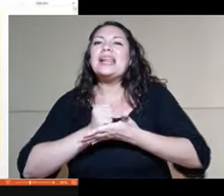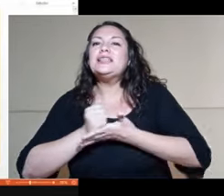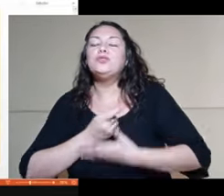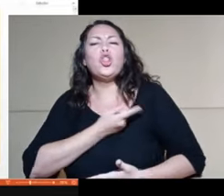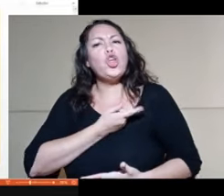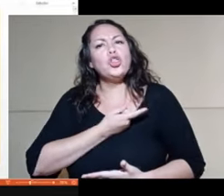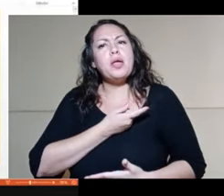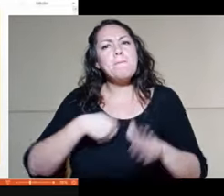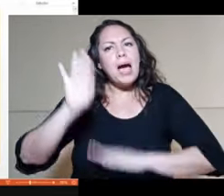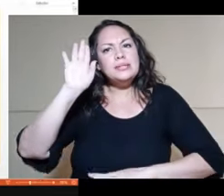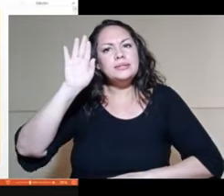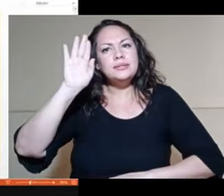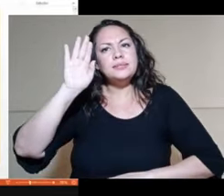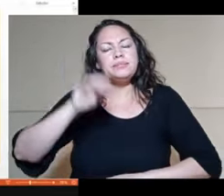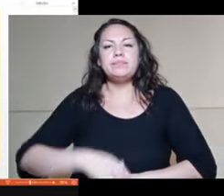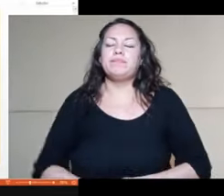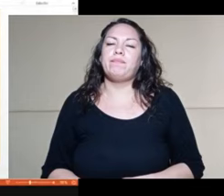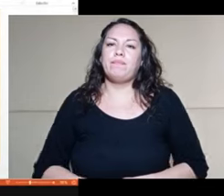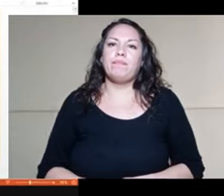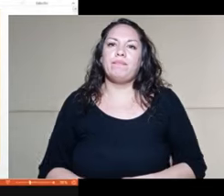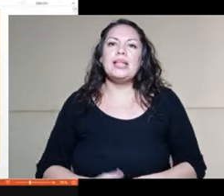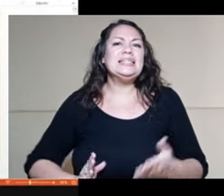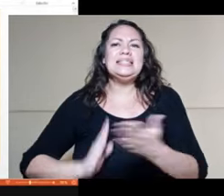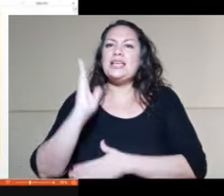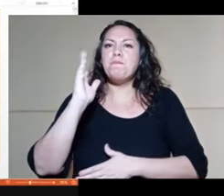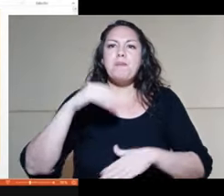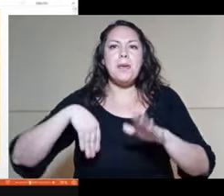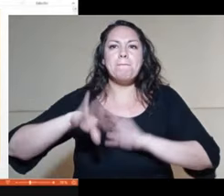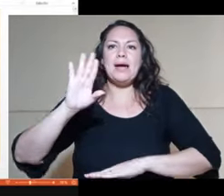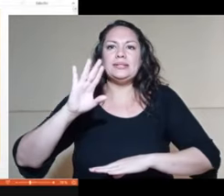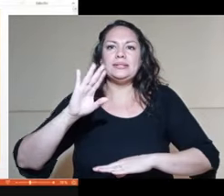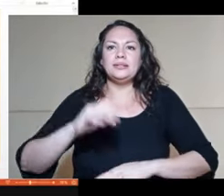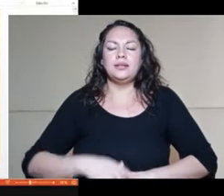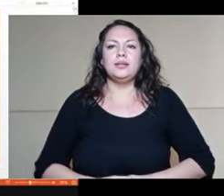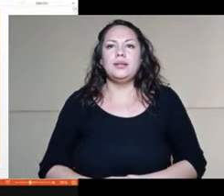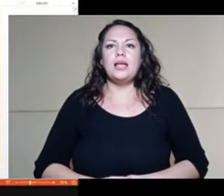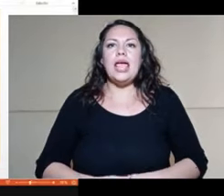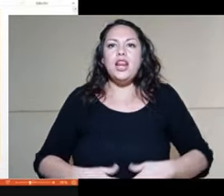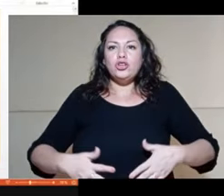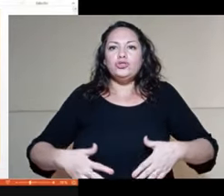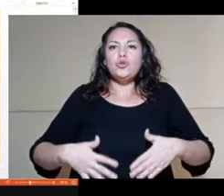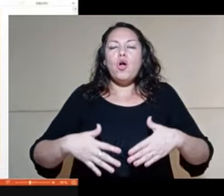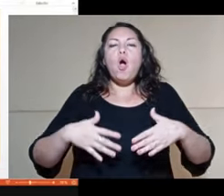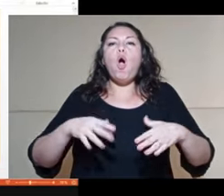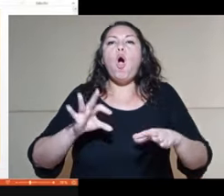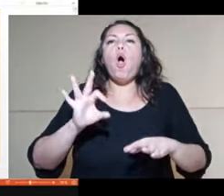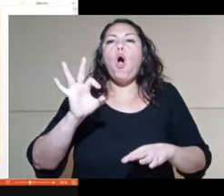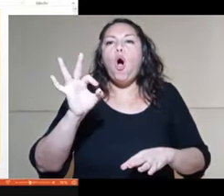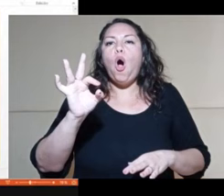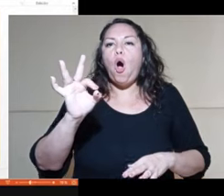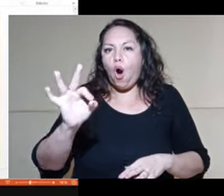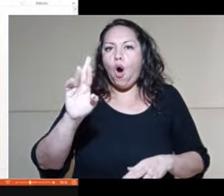Entonces, ¿dónde tenemos más nociceptores? Los nociceptores generalmente están ubicados en los órganos, en las